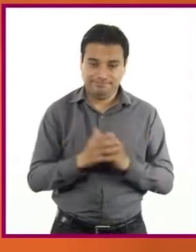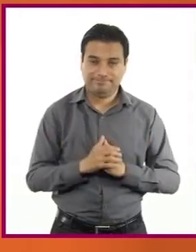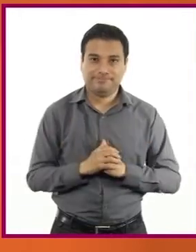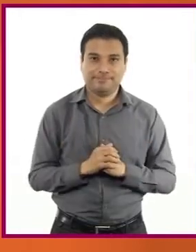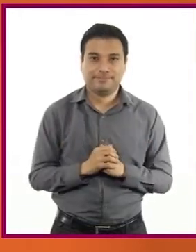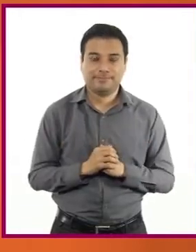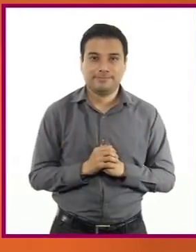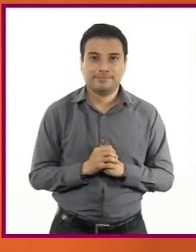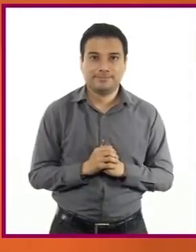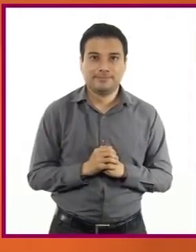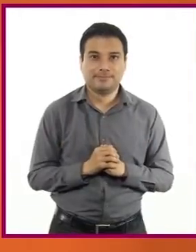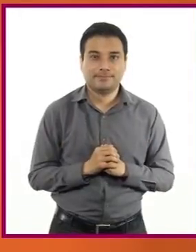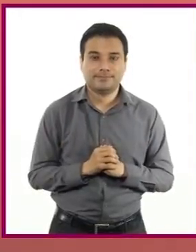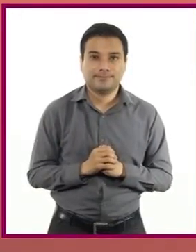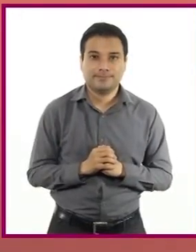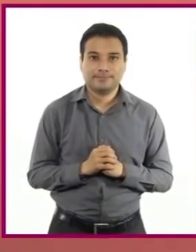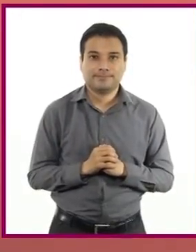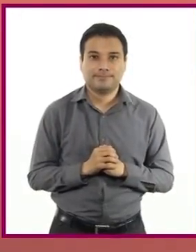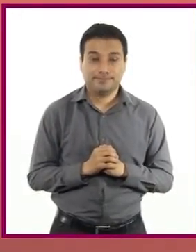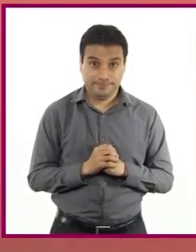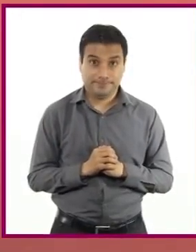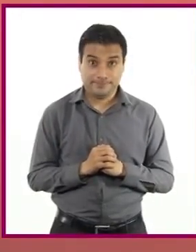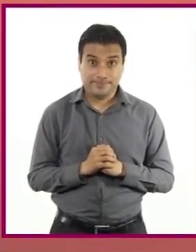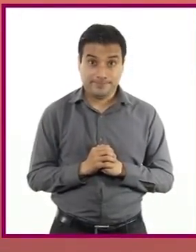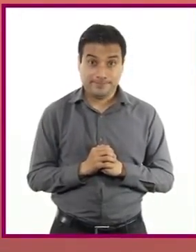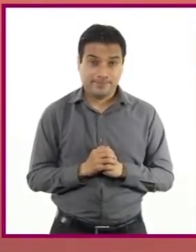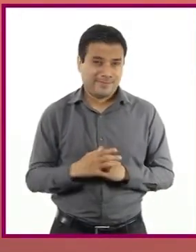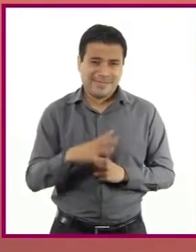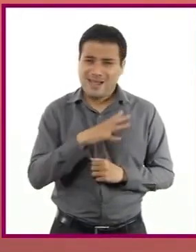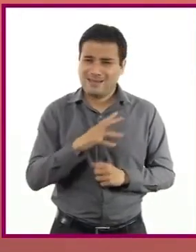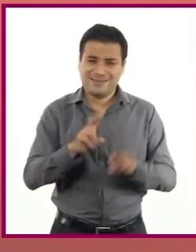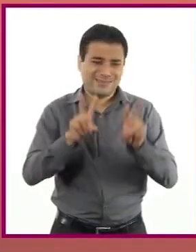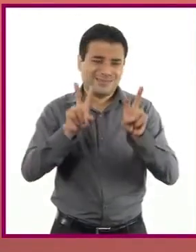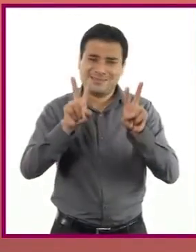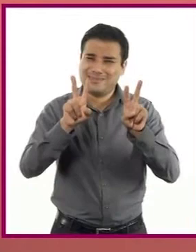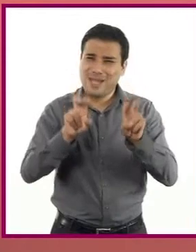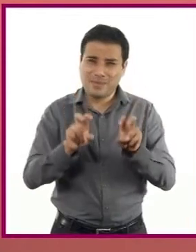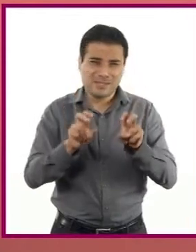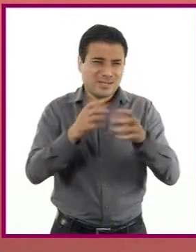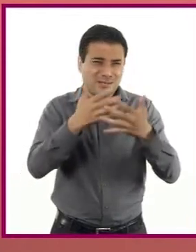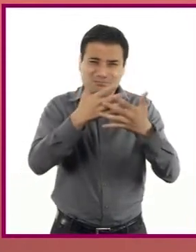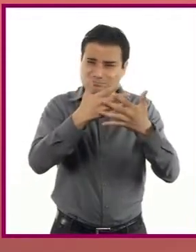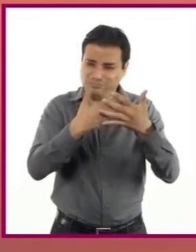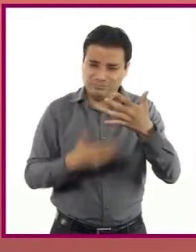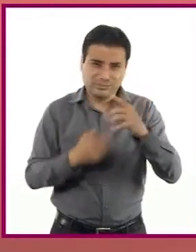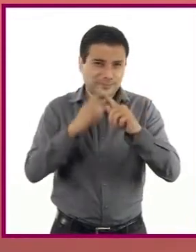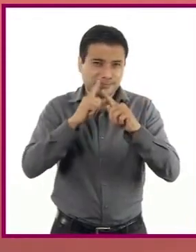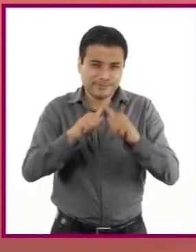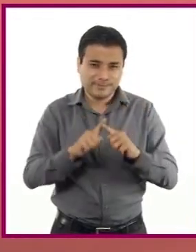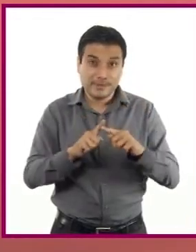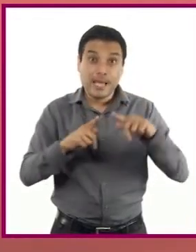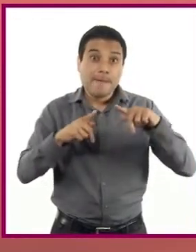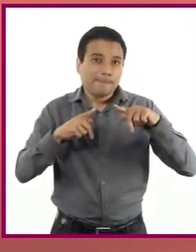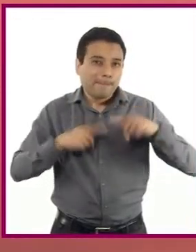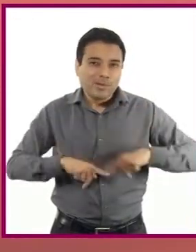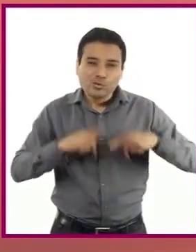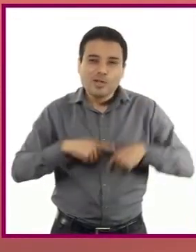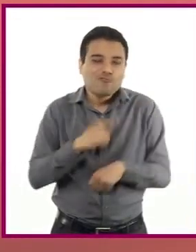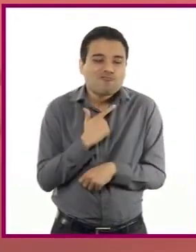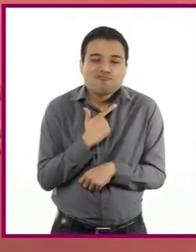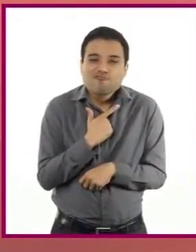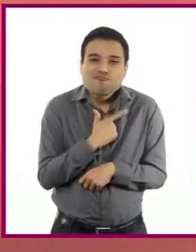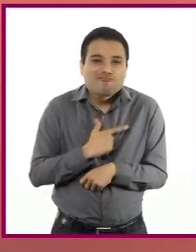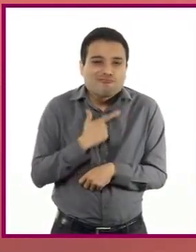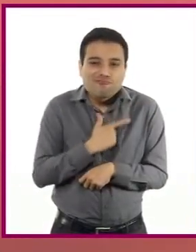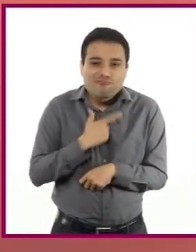impresionando. Las ramas del saber humano son múltiples. De ellas, cada quien selecciona lo que es su interés y agrado. Todo indica que la